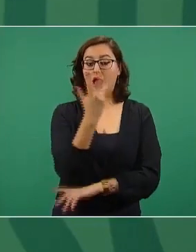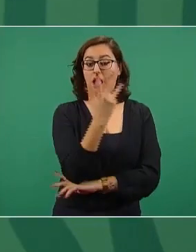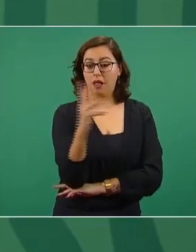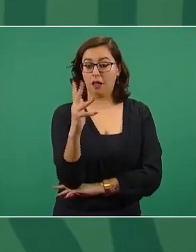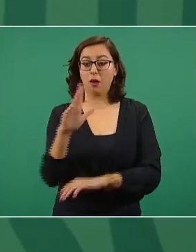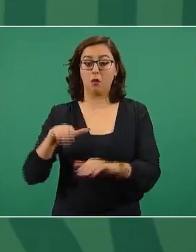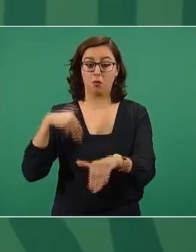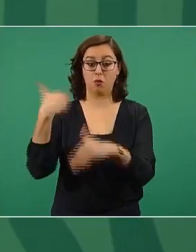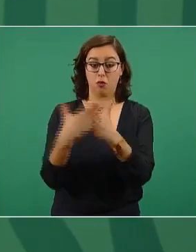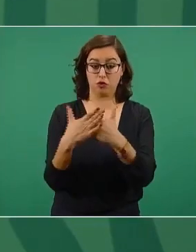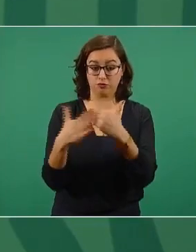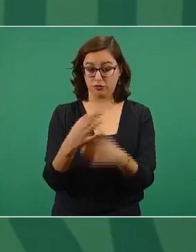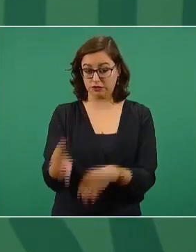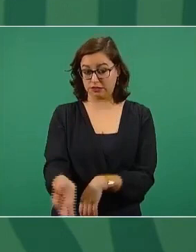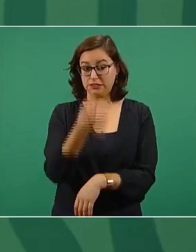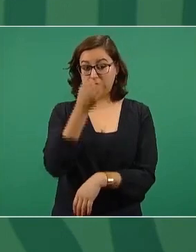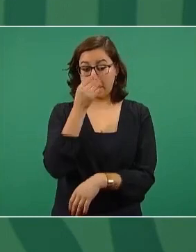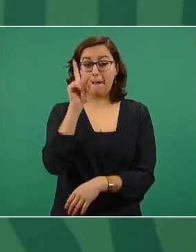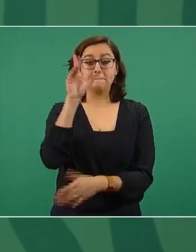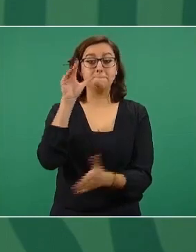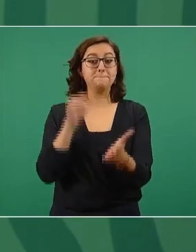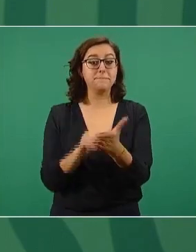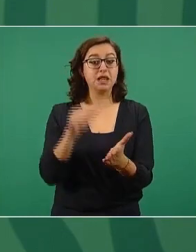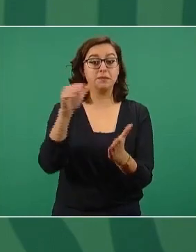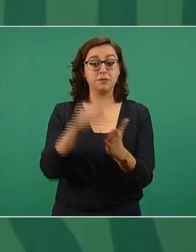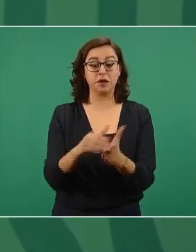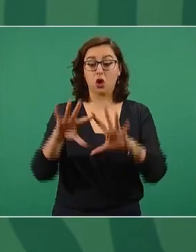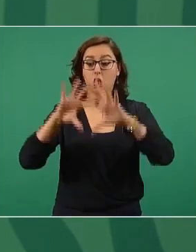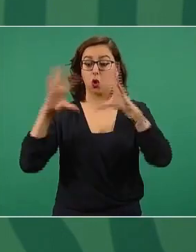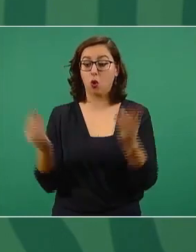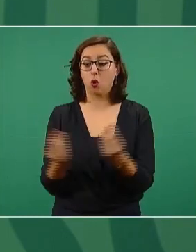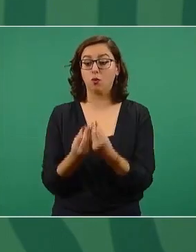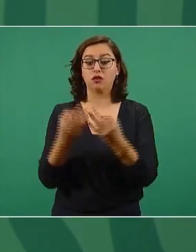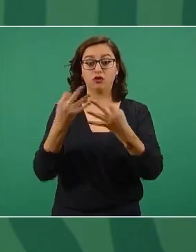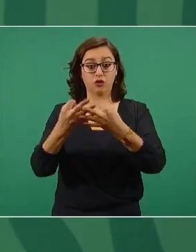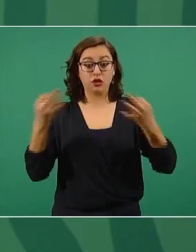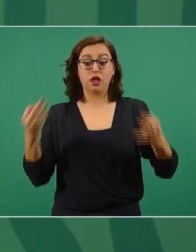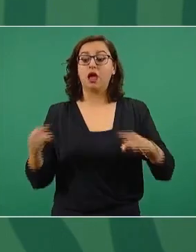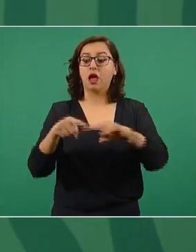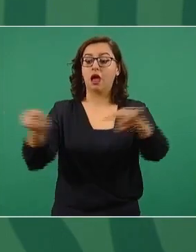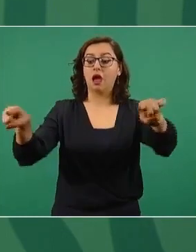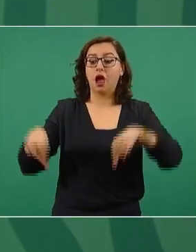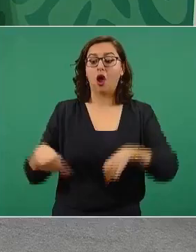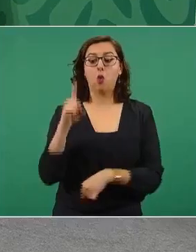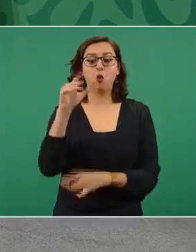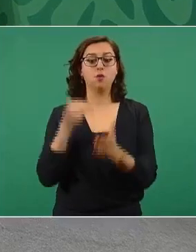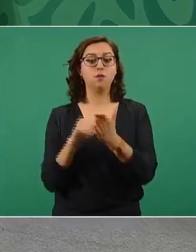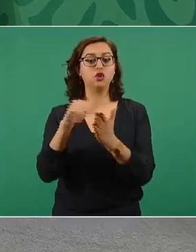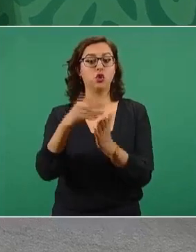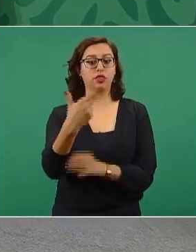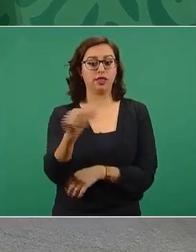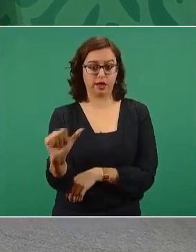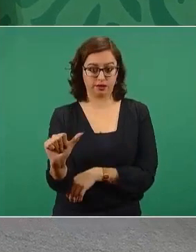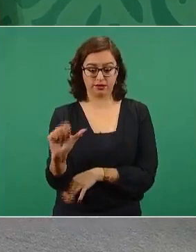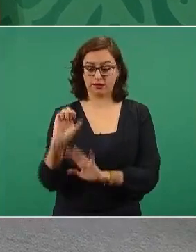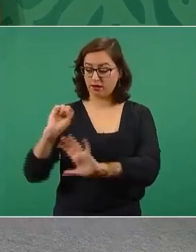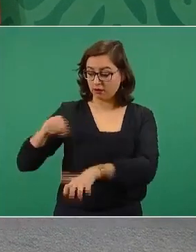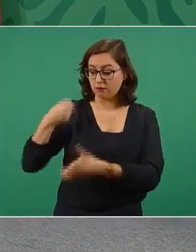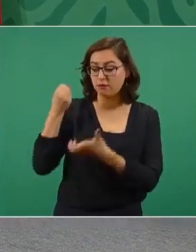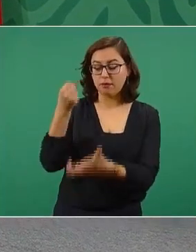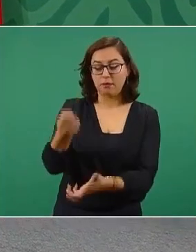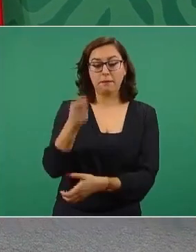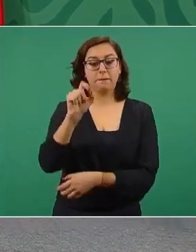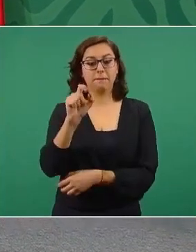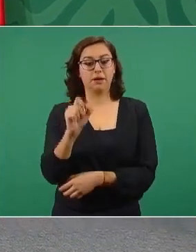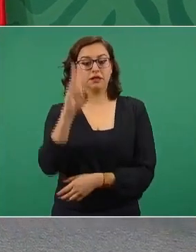a mil millones para abarcar un millón de hectáreas el presupuesto asciende a